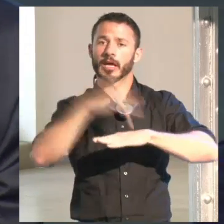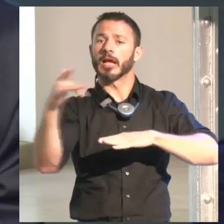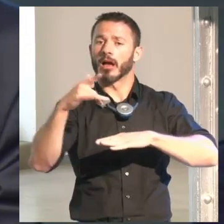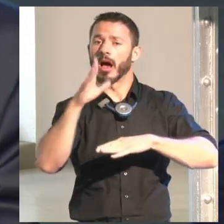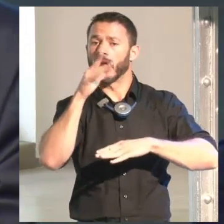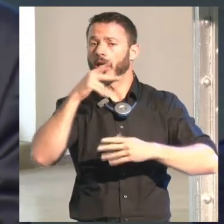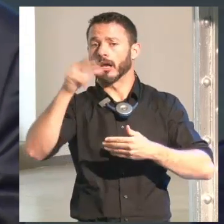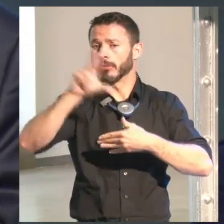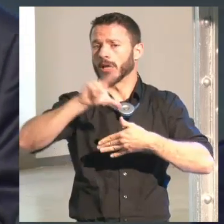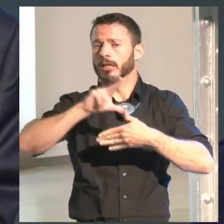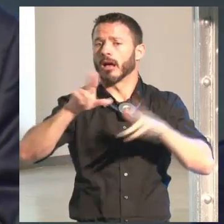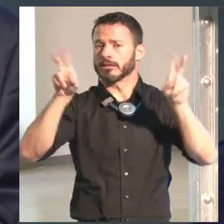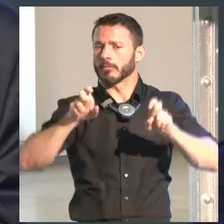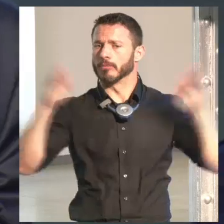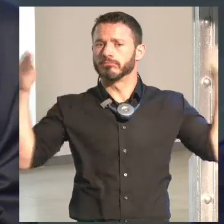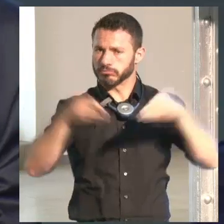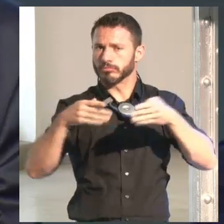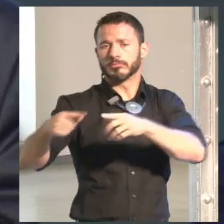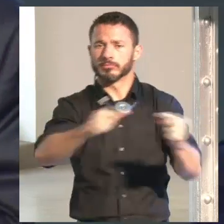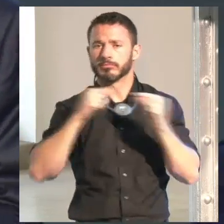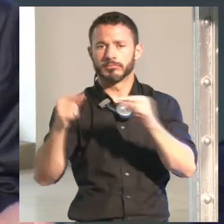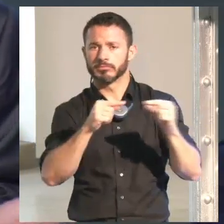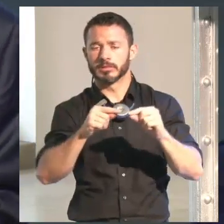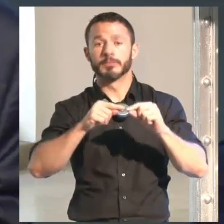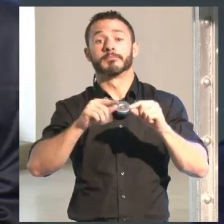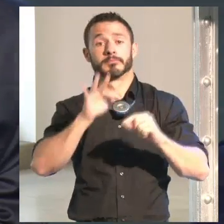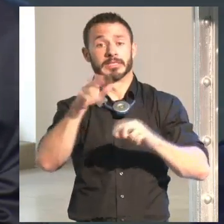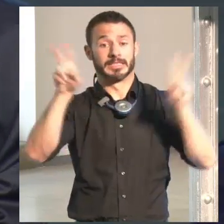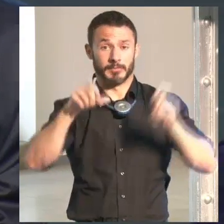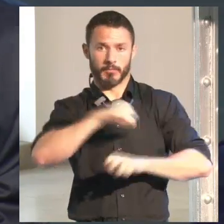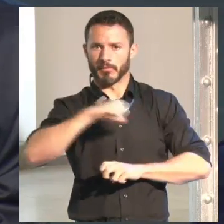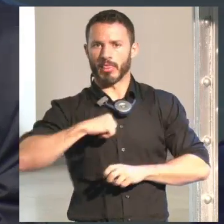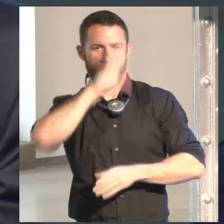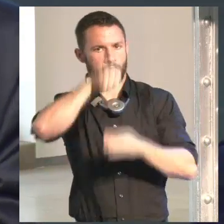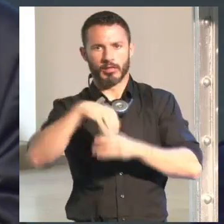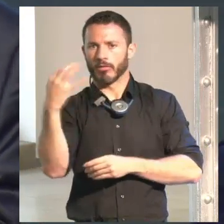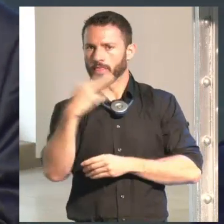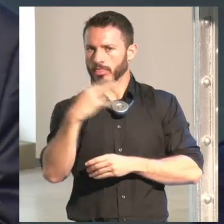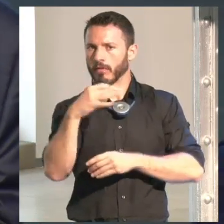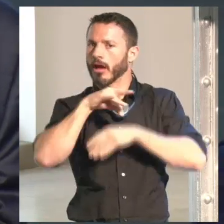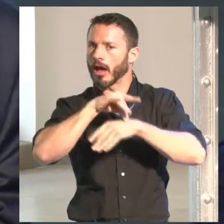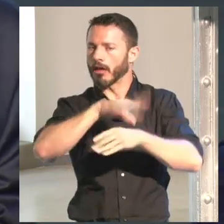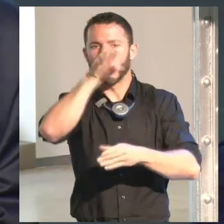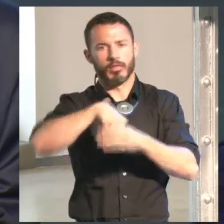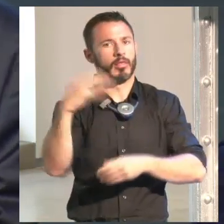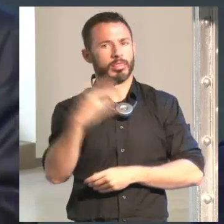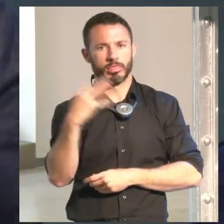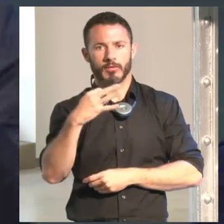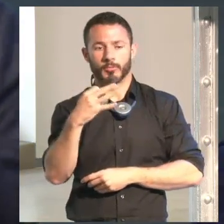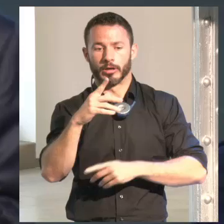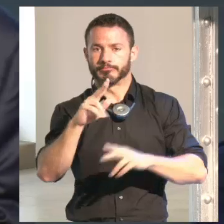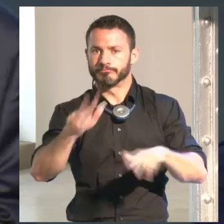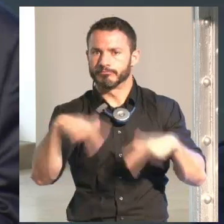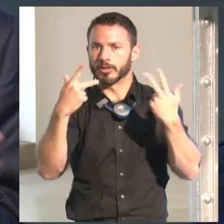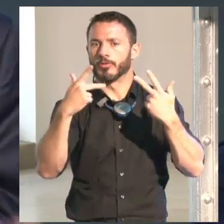América Latina ahora mismo, y que el tema de privacidad indudablemente tiene que estar en esa agenda, y que permitiría poder tener un